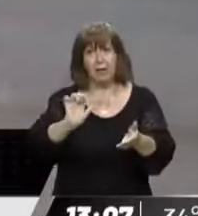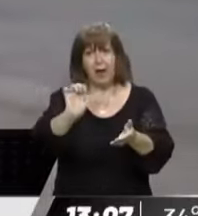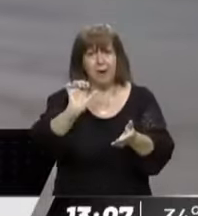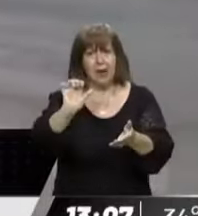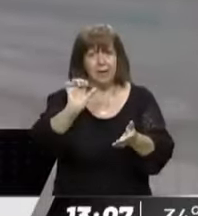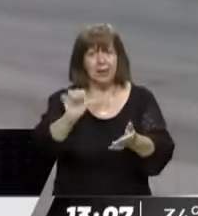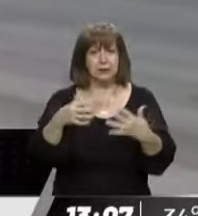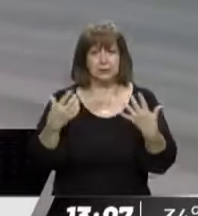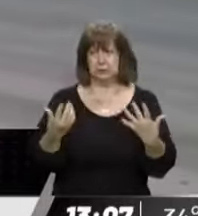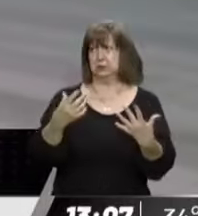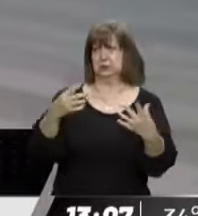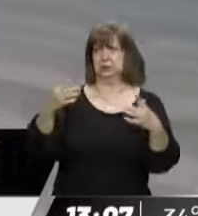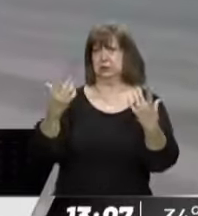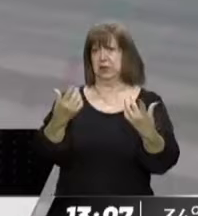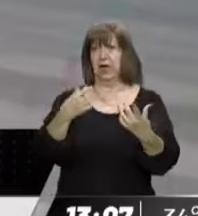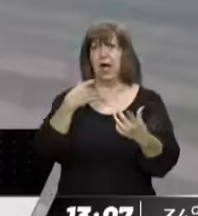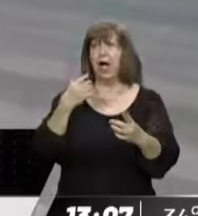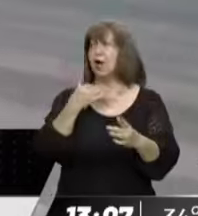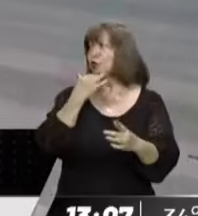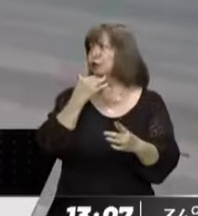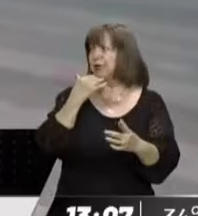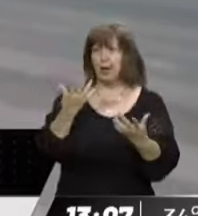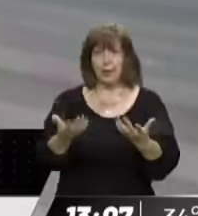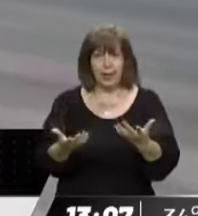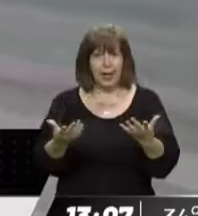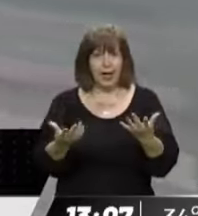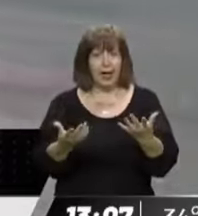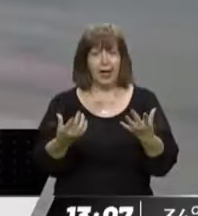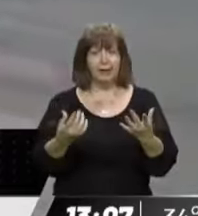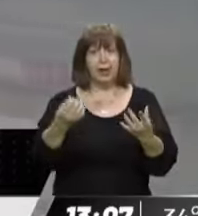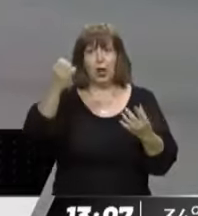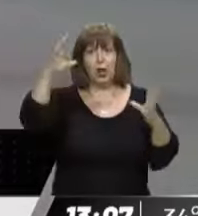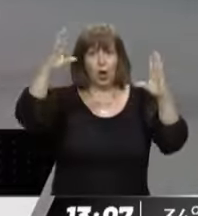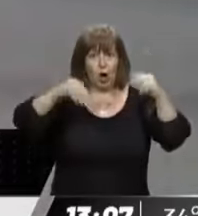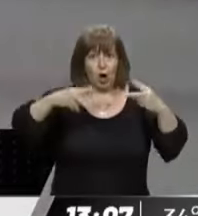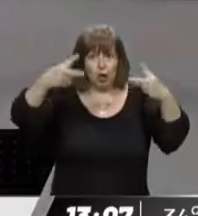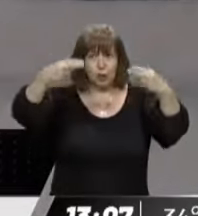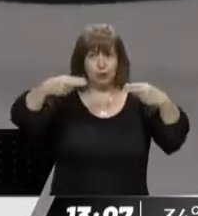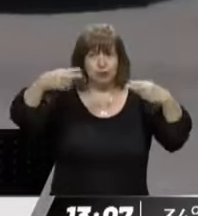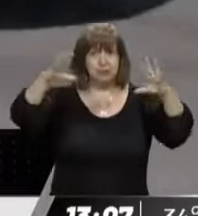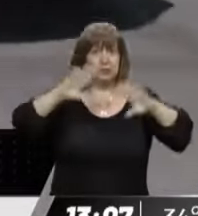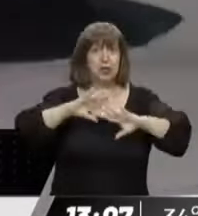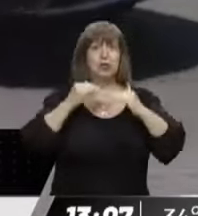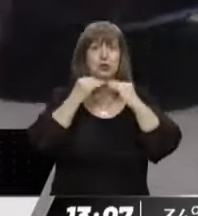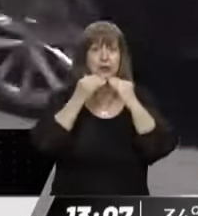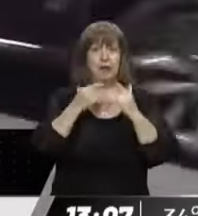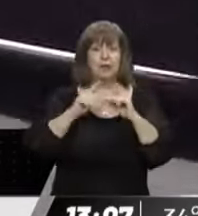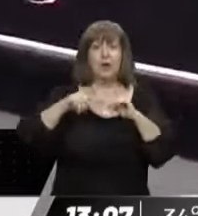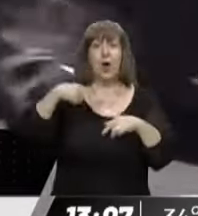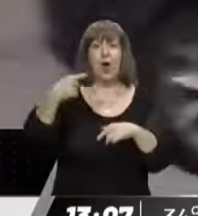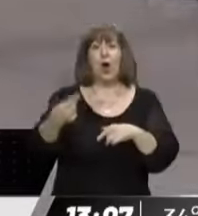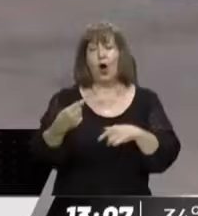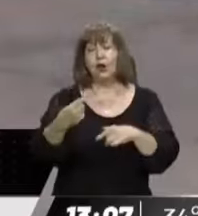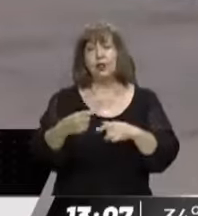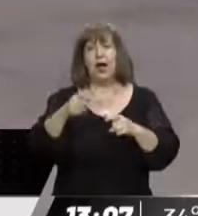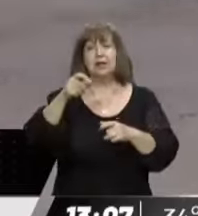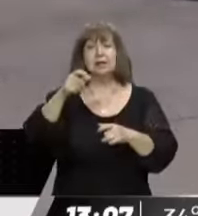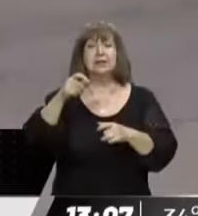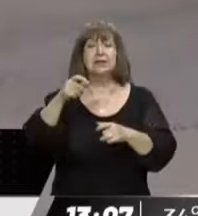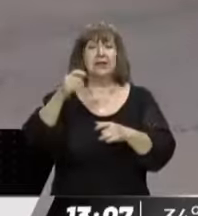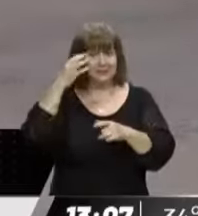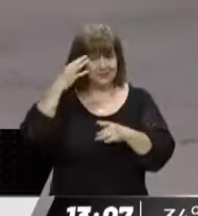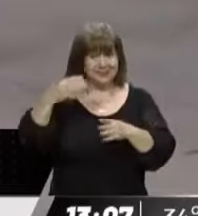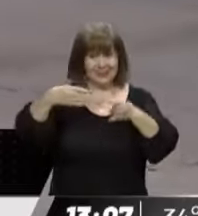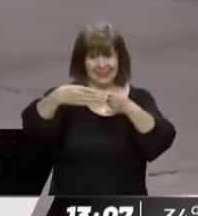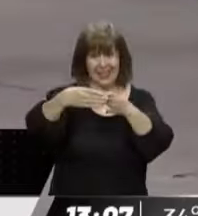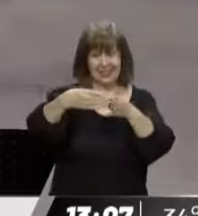esto se produce otro de los conflictos acá internos pero que vale la pena destacarlo aquellos trapitos que trabajan por ejemplo eh en